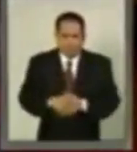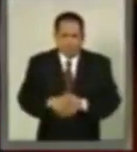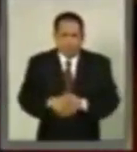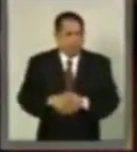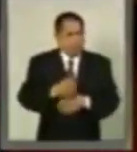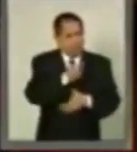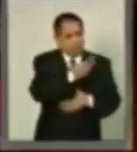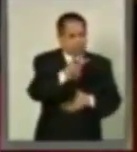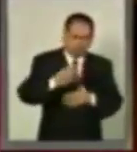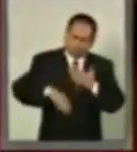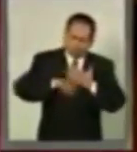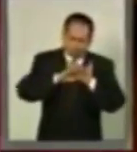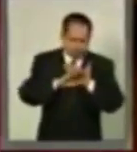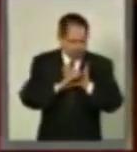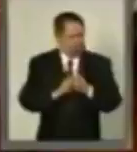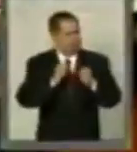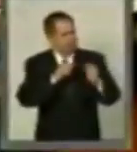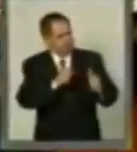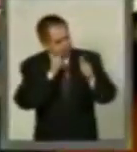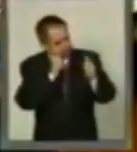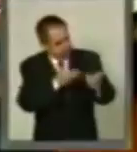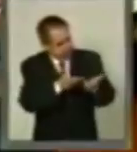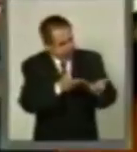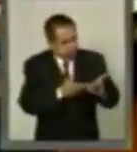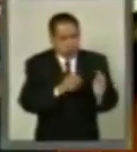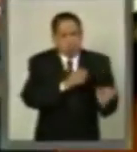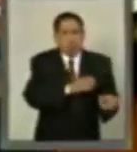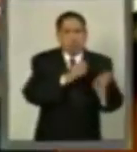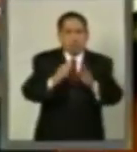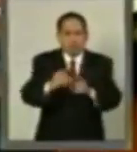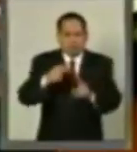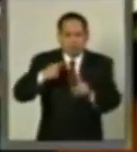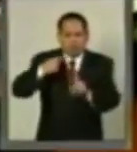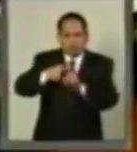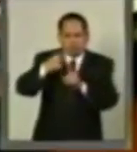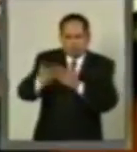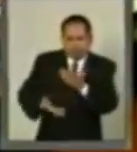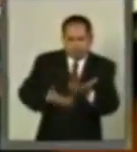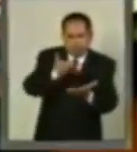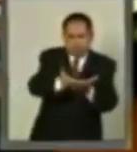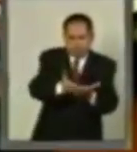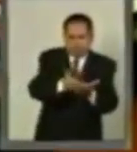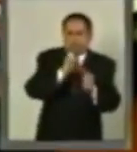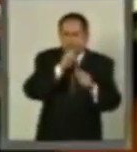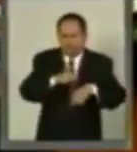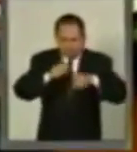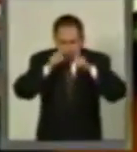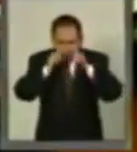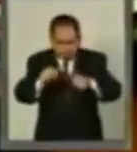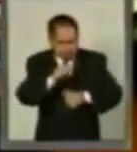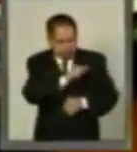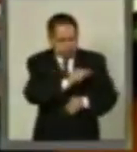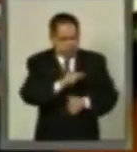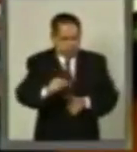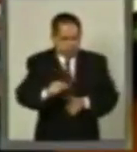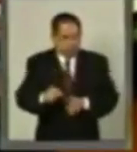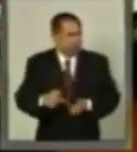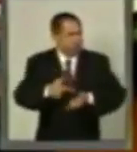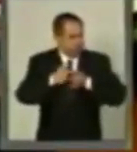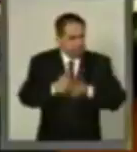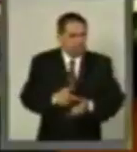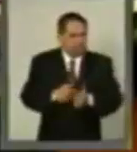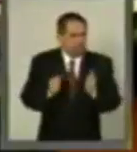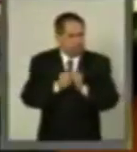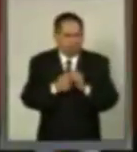gran crítica y con los que traen crítica y propuestas. Y con ellos hemos y seguiremos